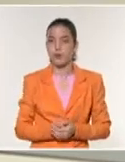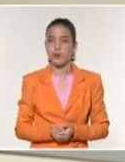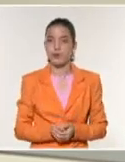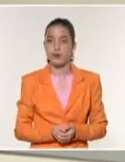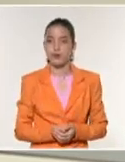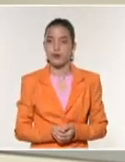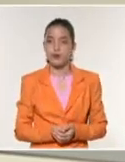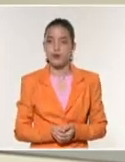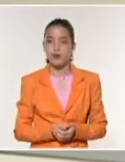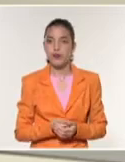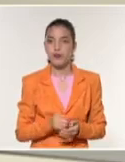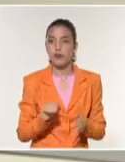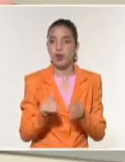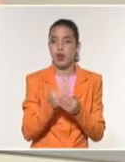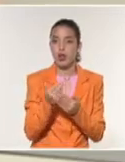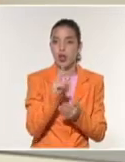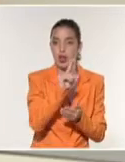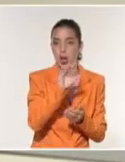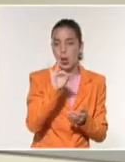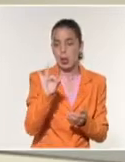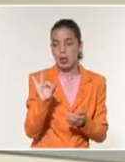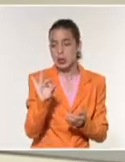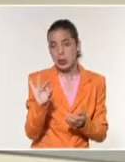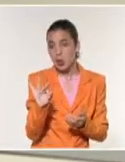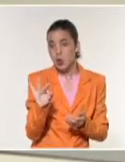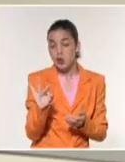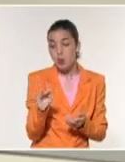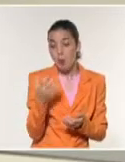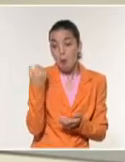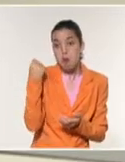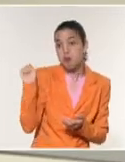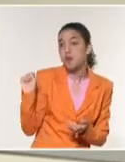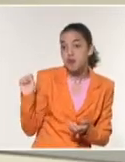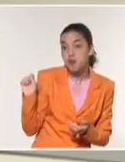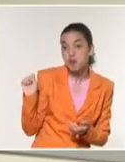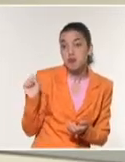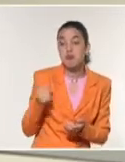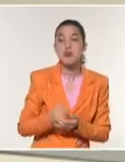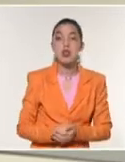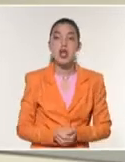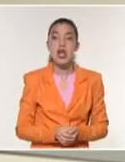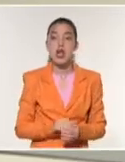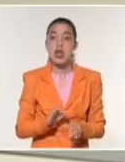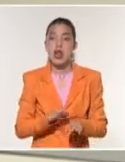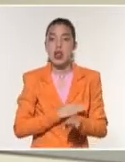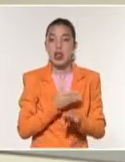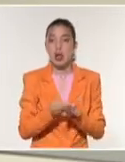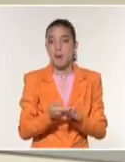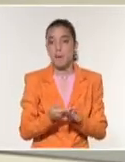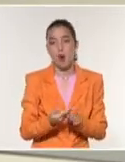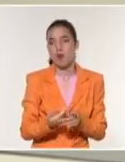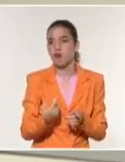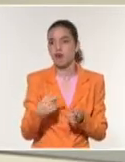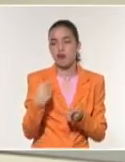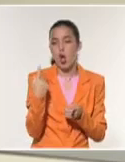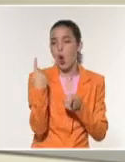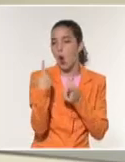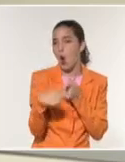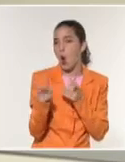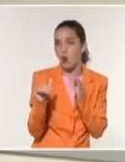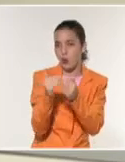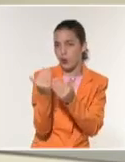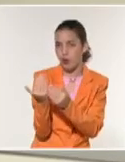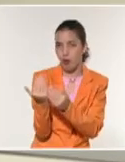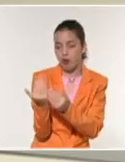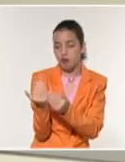fue nuevamente citado para el día 7 de febrero. Llamamiento al que tampoco compareció,